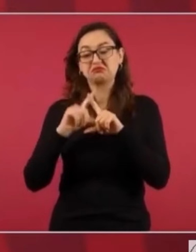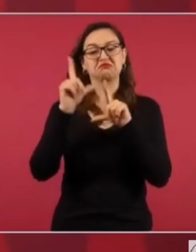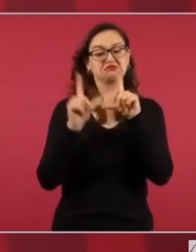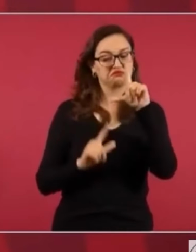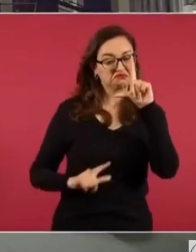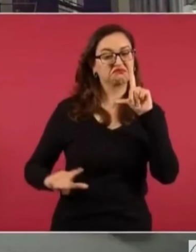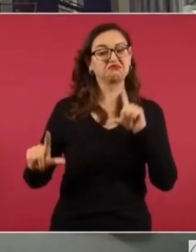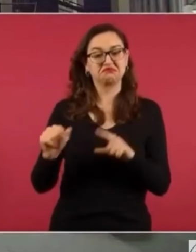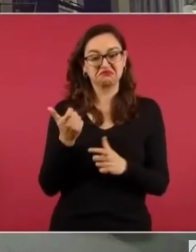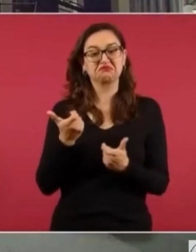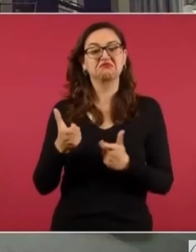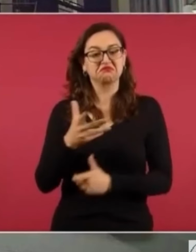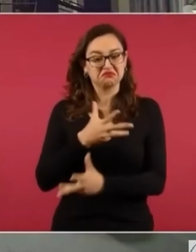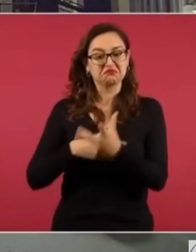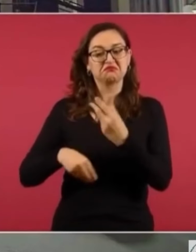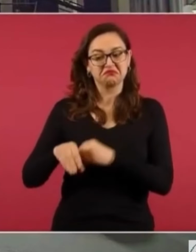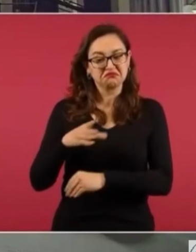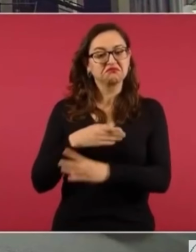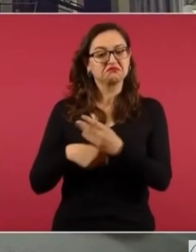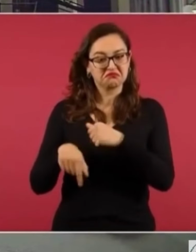y vamos a continuar con lo mismo